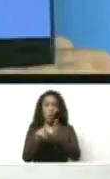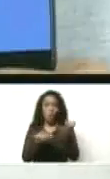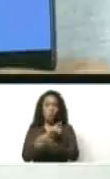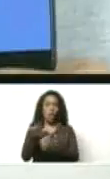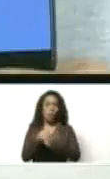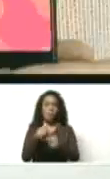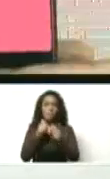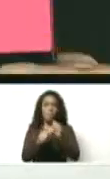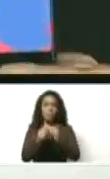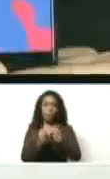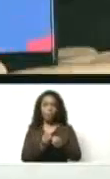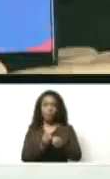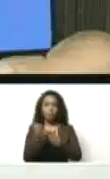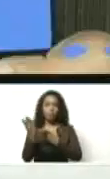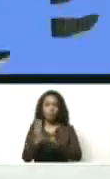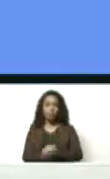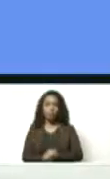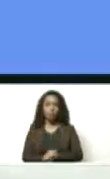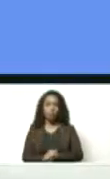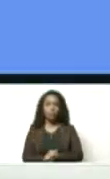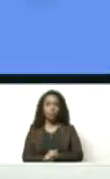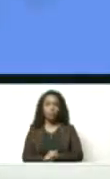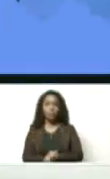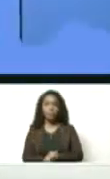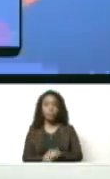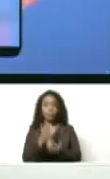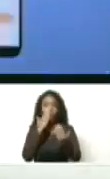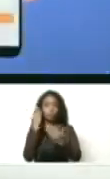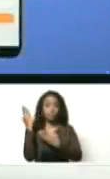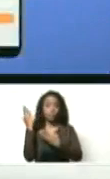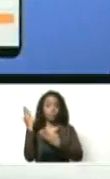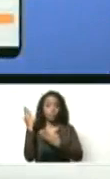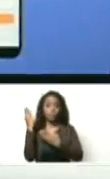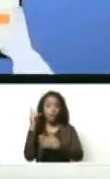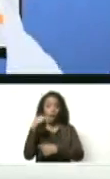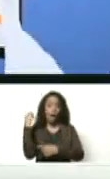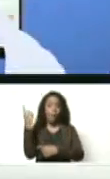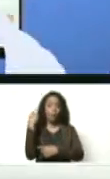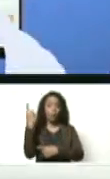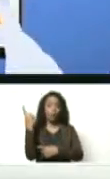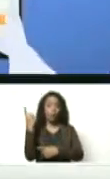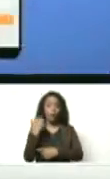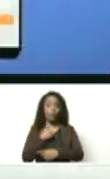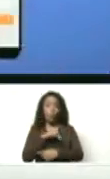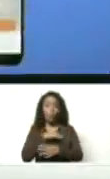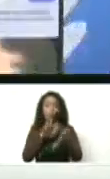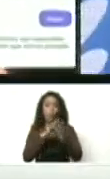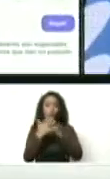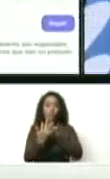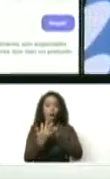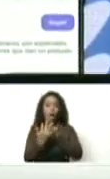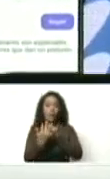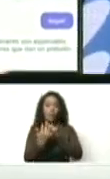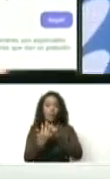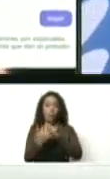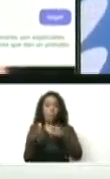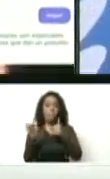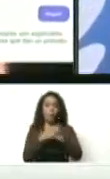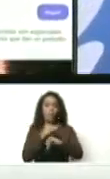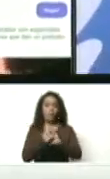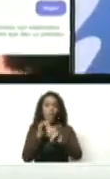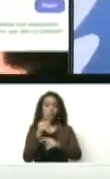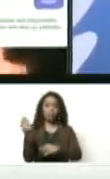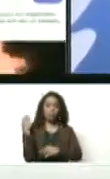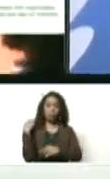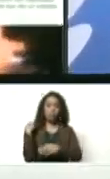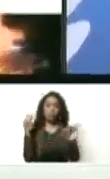desastre, pa, pa, pa, pa. ¿Ah? El ambulatorio de nuestro barrio lo cerraron y no nos